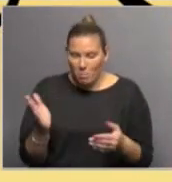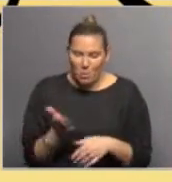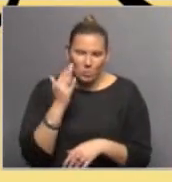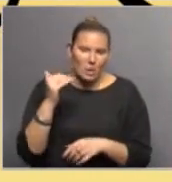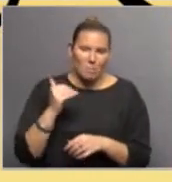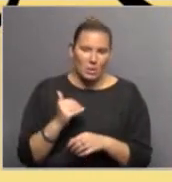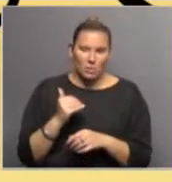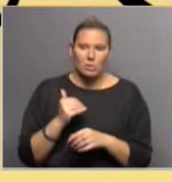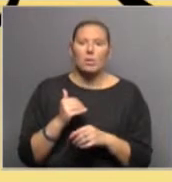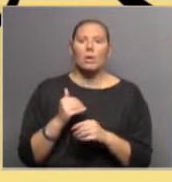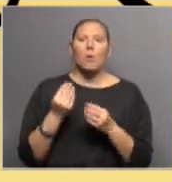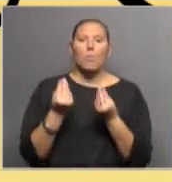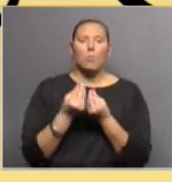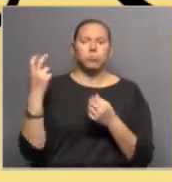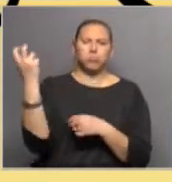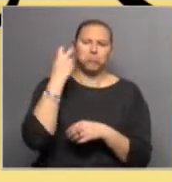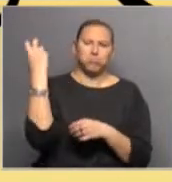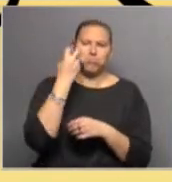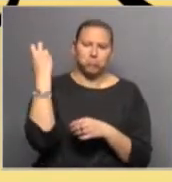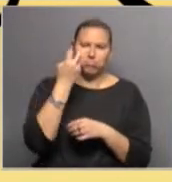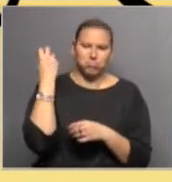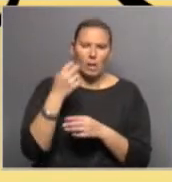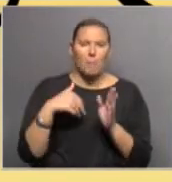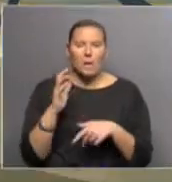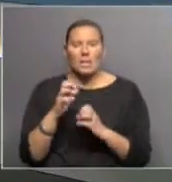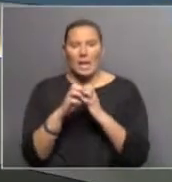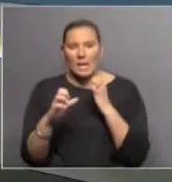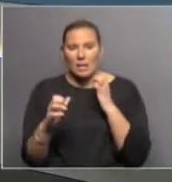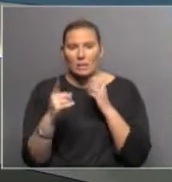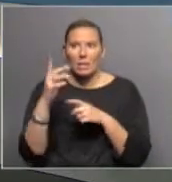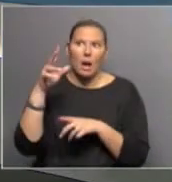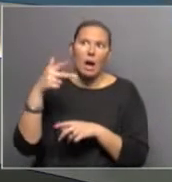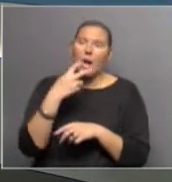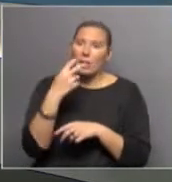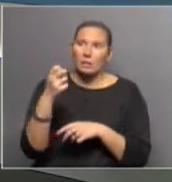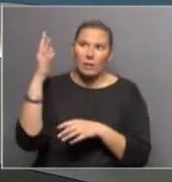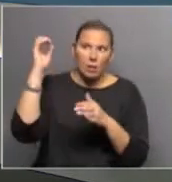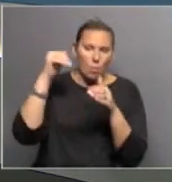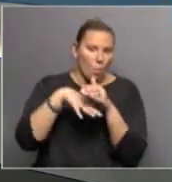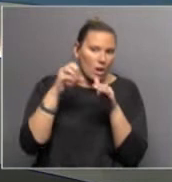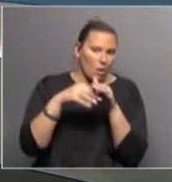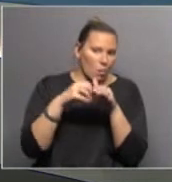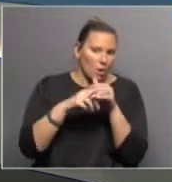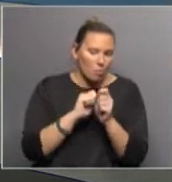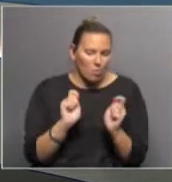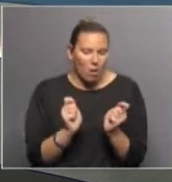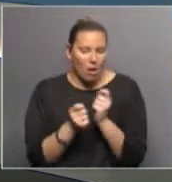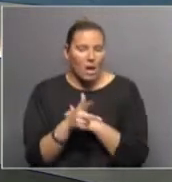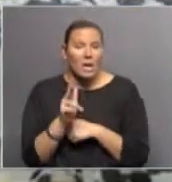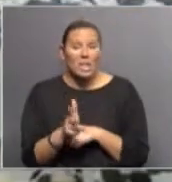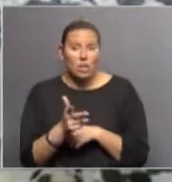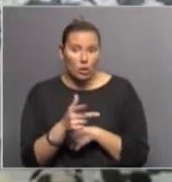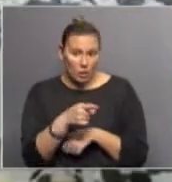producción, y hay mucho viento, tenemos más energía disponible eléctrica, que podemos transformarla en hidrógeno en